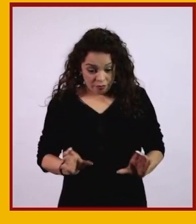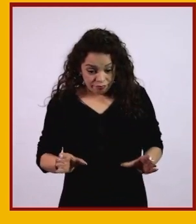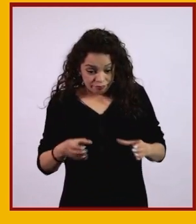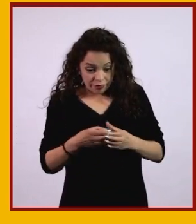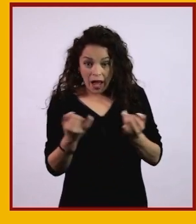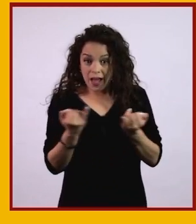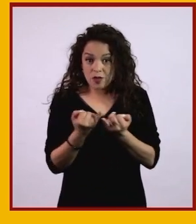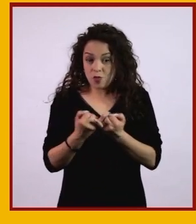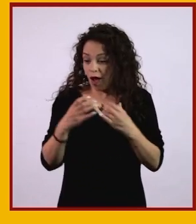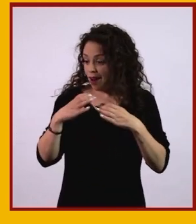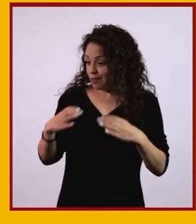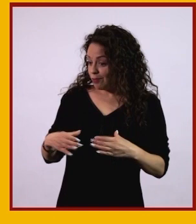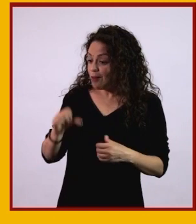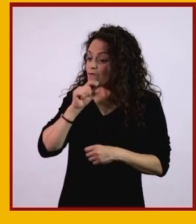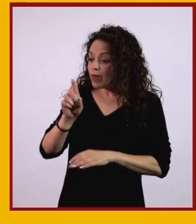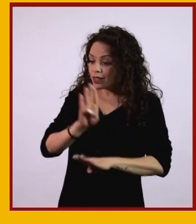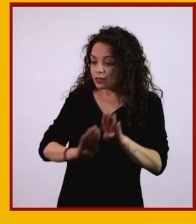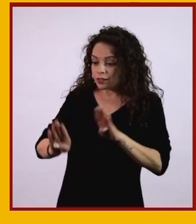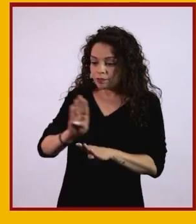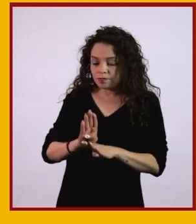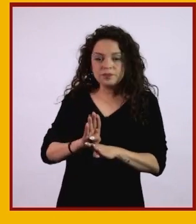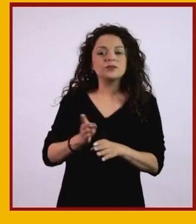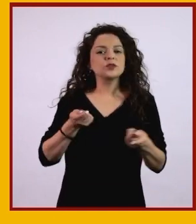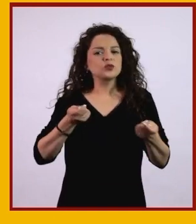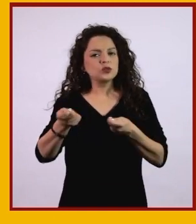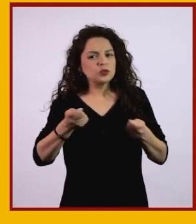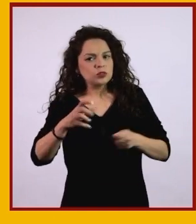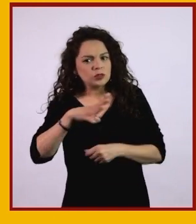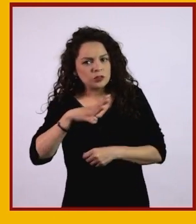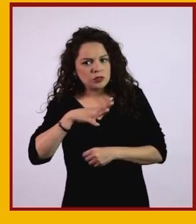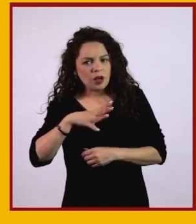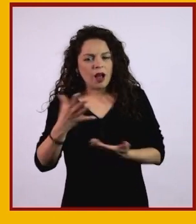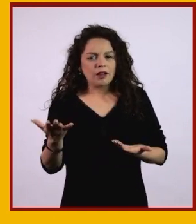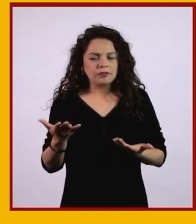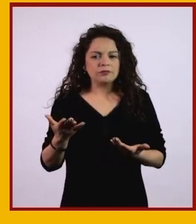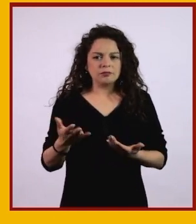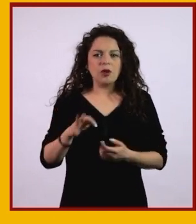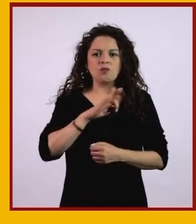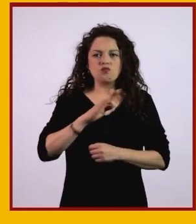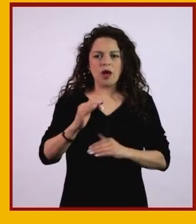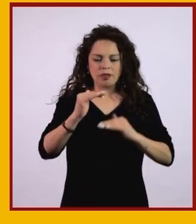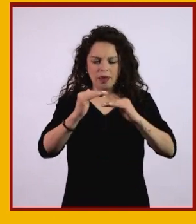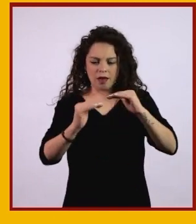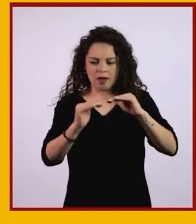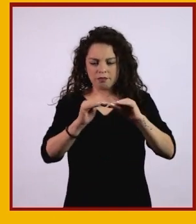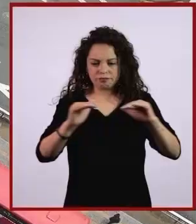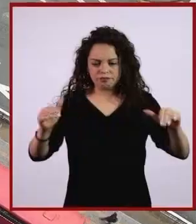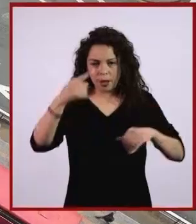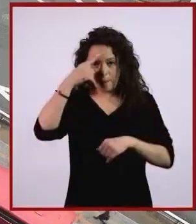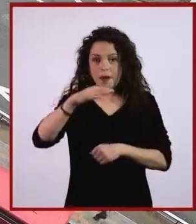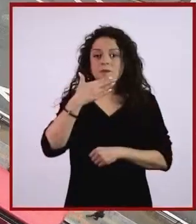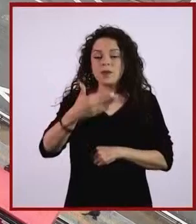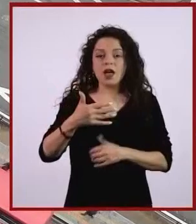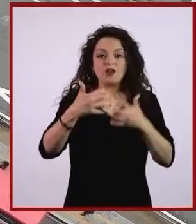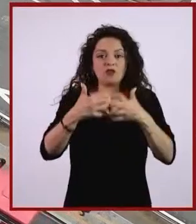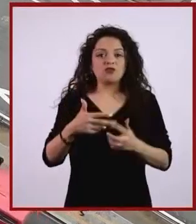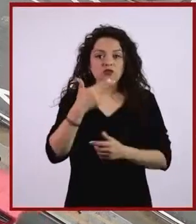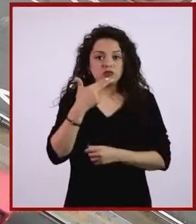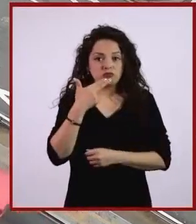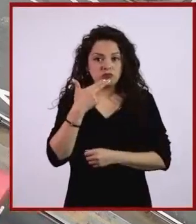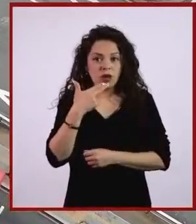un organismo, pues así como los organismos biológicos se autorregulan, tienen un metabolismo, mantienen un cierto equilibrio en su